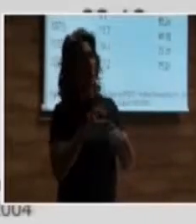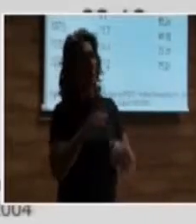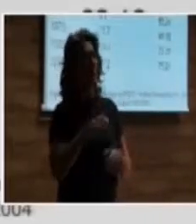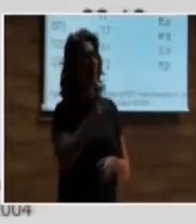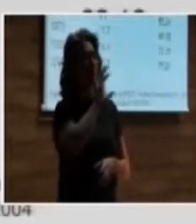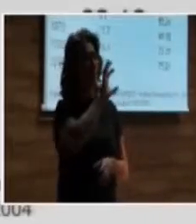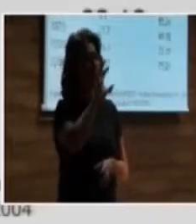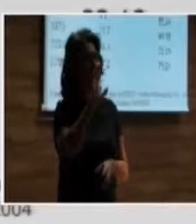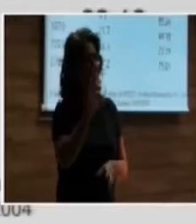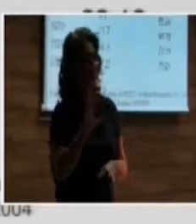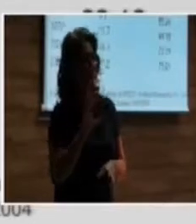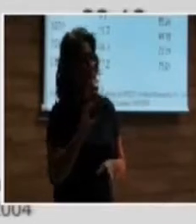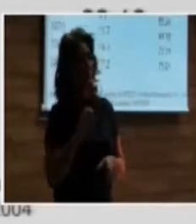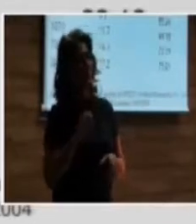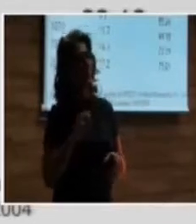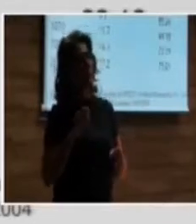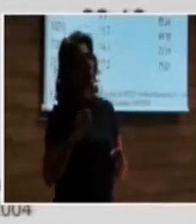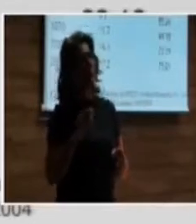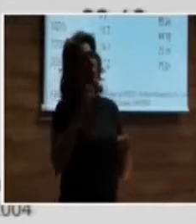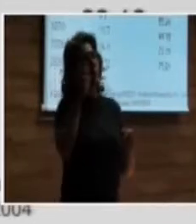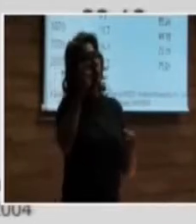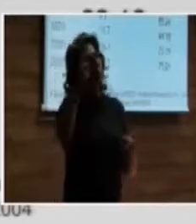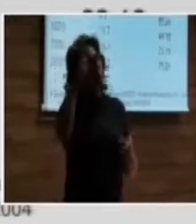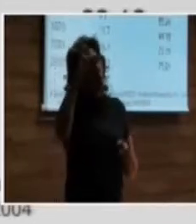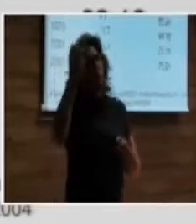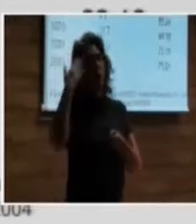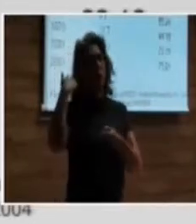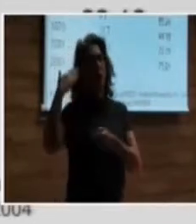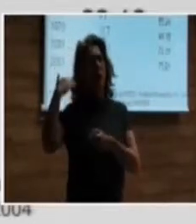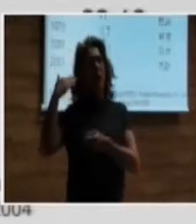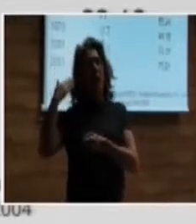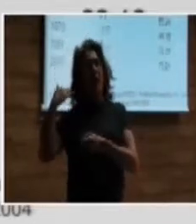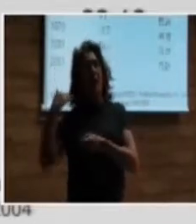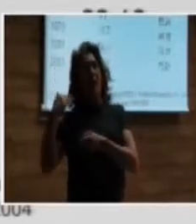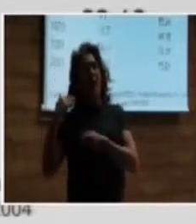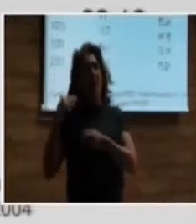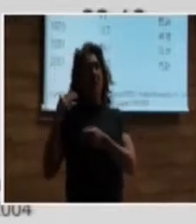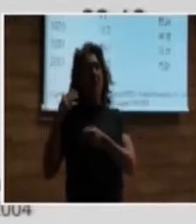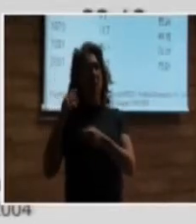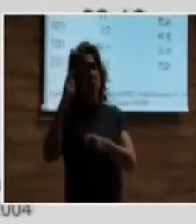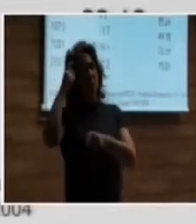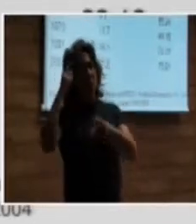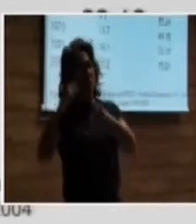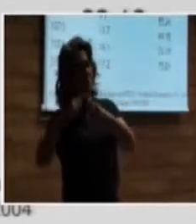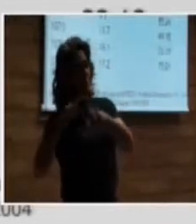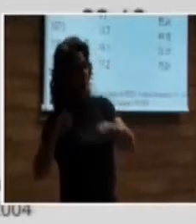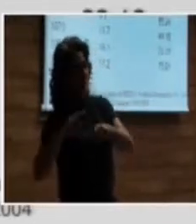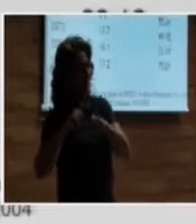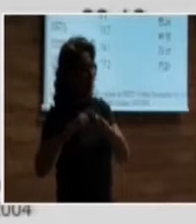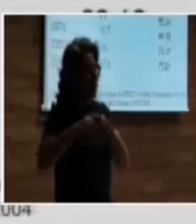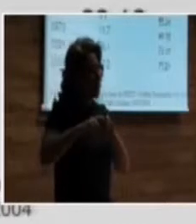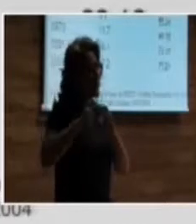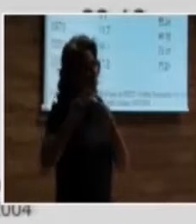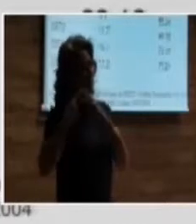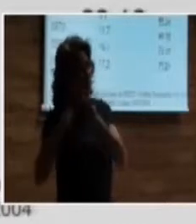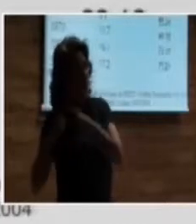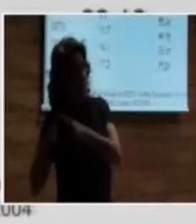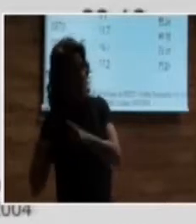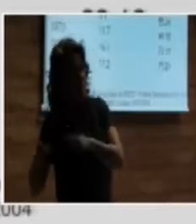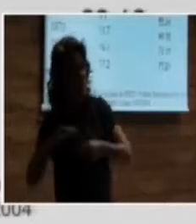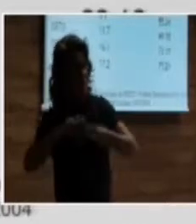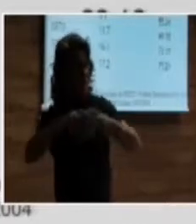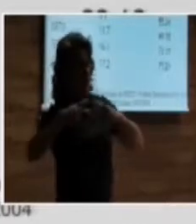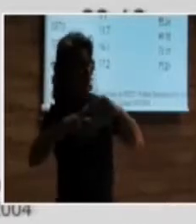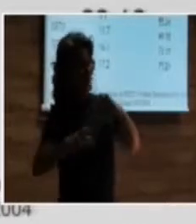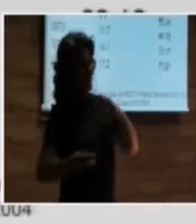originarios, y que son incas, originarios incas, y que tienen una genética diferente, y que nos sirve para estudiar este tipo de población también desde el punto de vista de